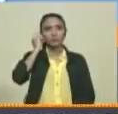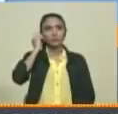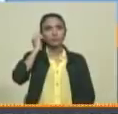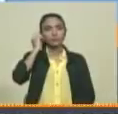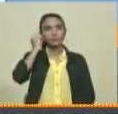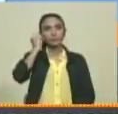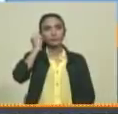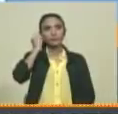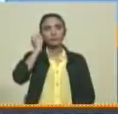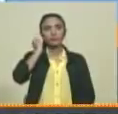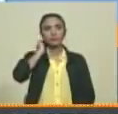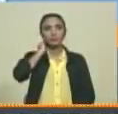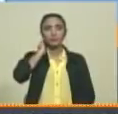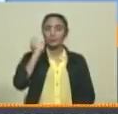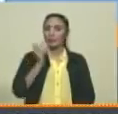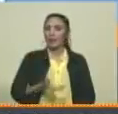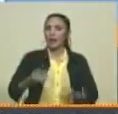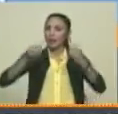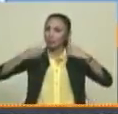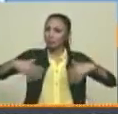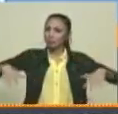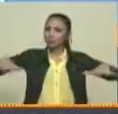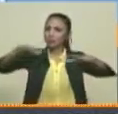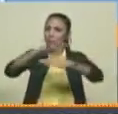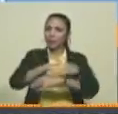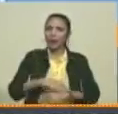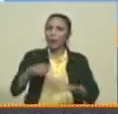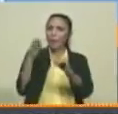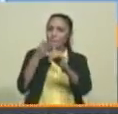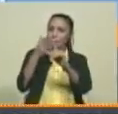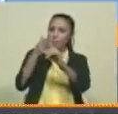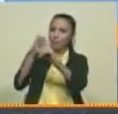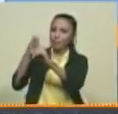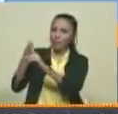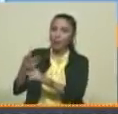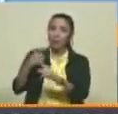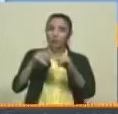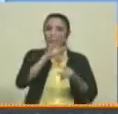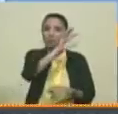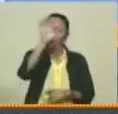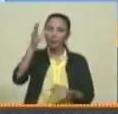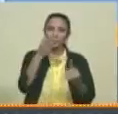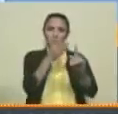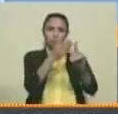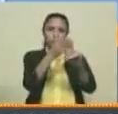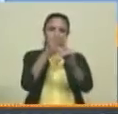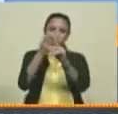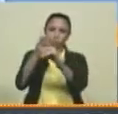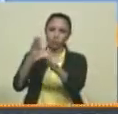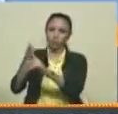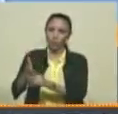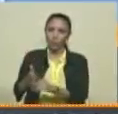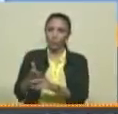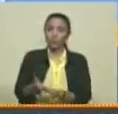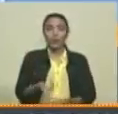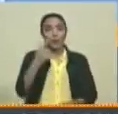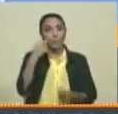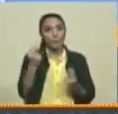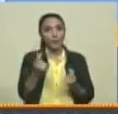Y se desplegaron a amenazar a todos los gobiernos. Oído,